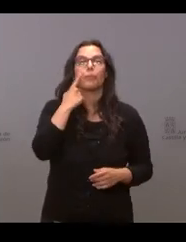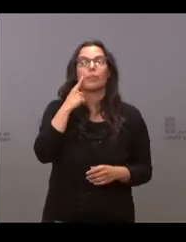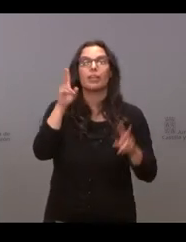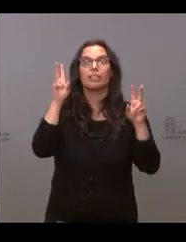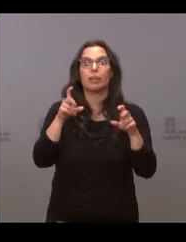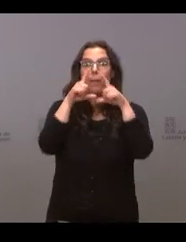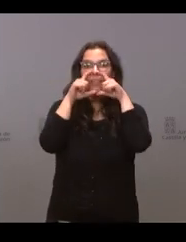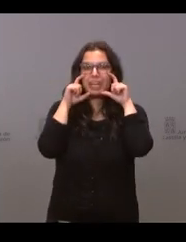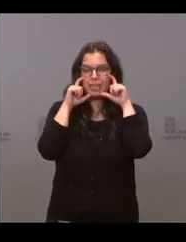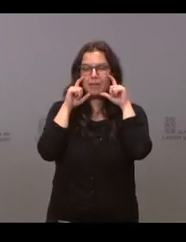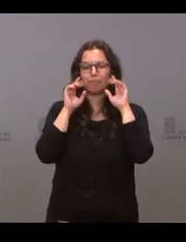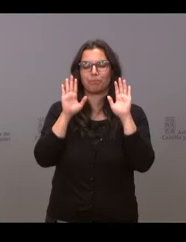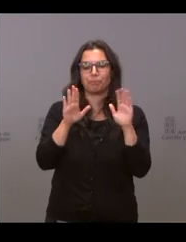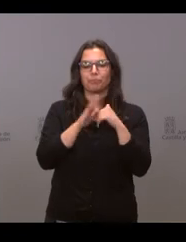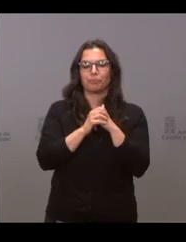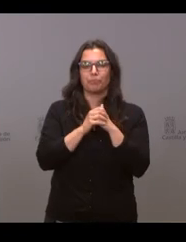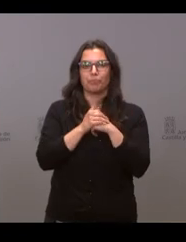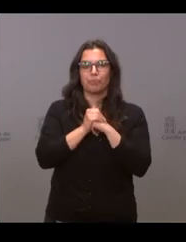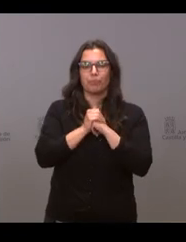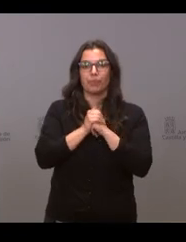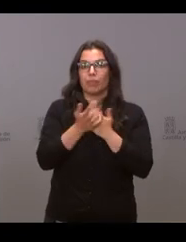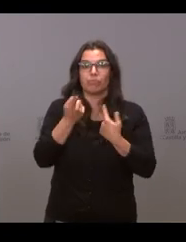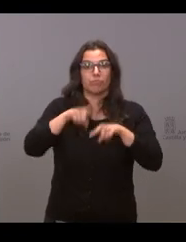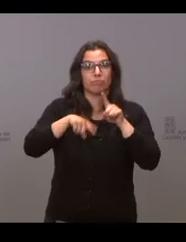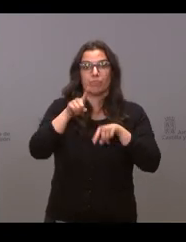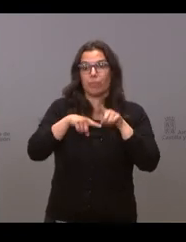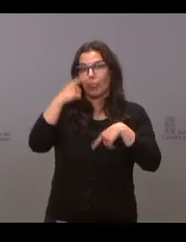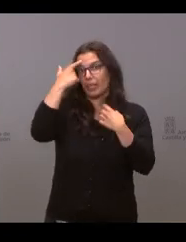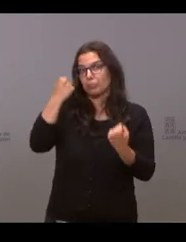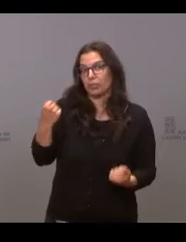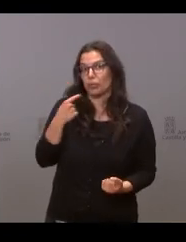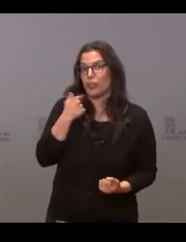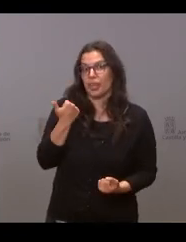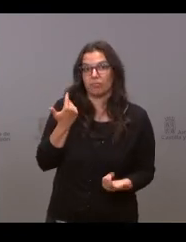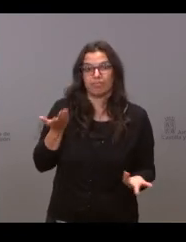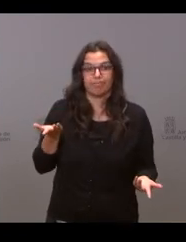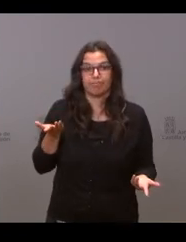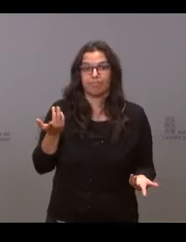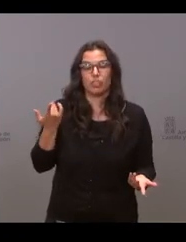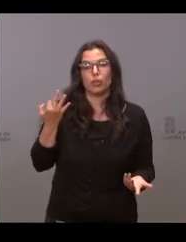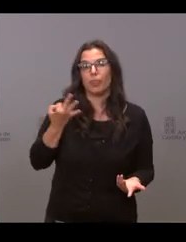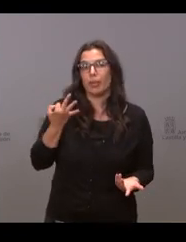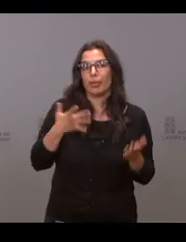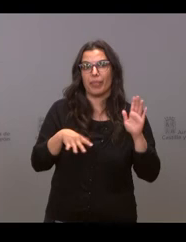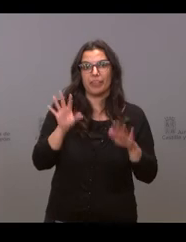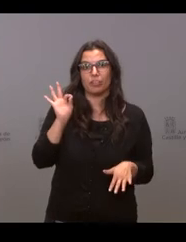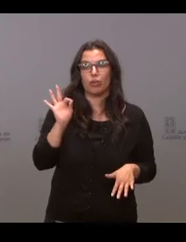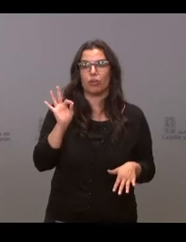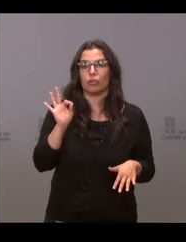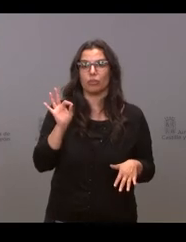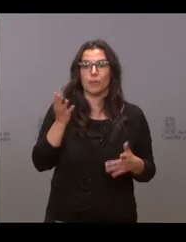mascarillas pues lo que determine en los expertos y creo que debe ser una decisión que se tome